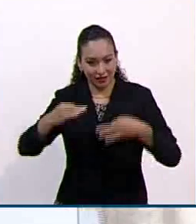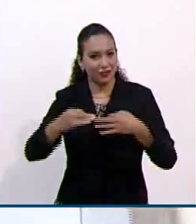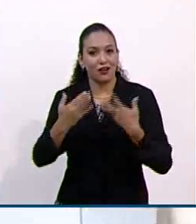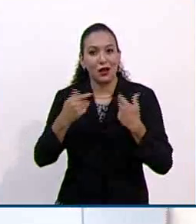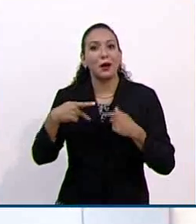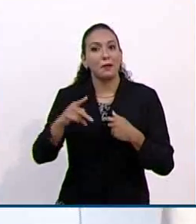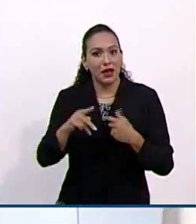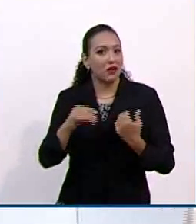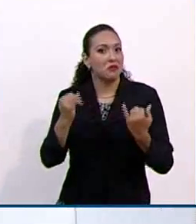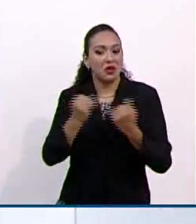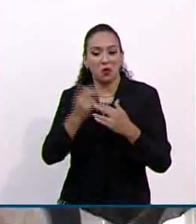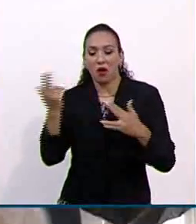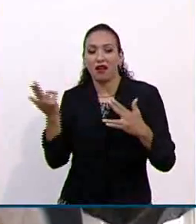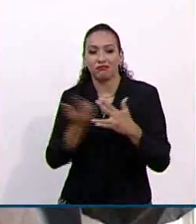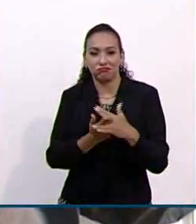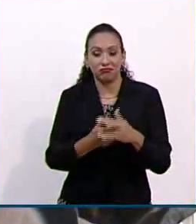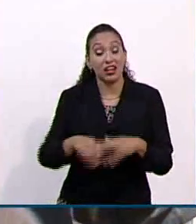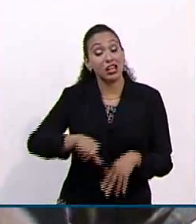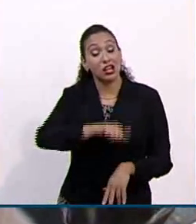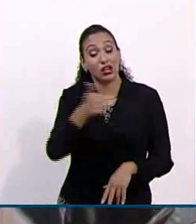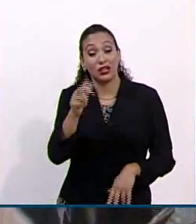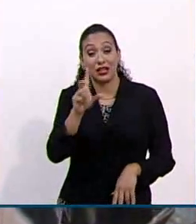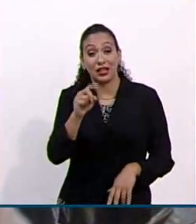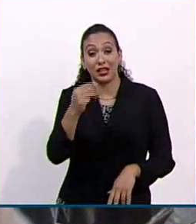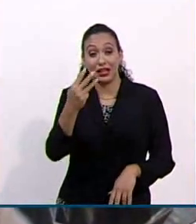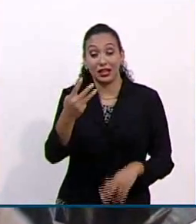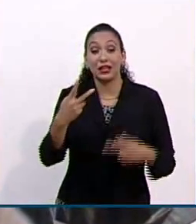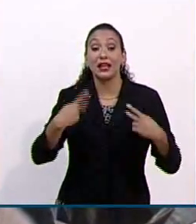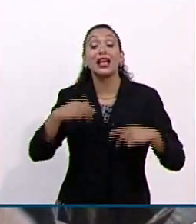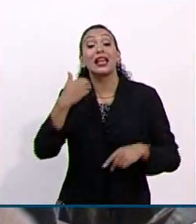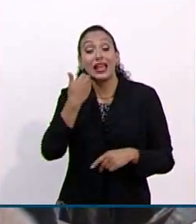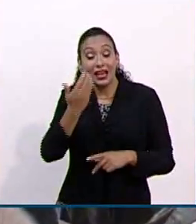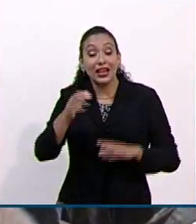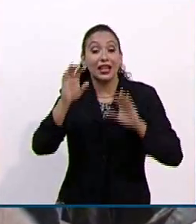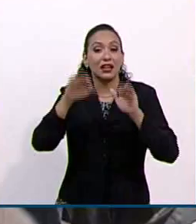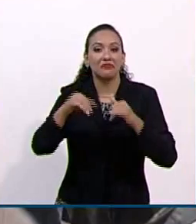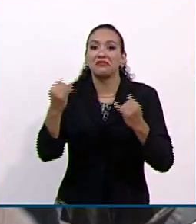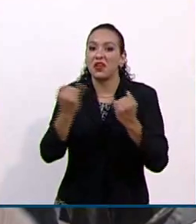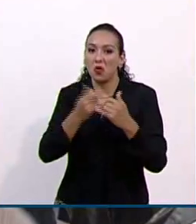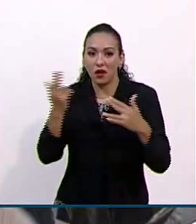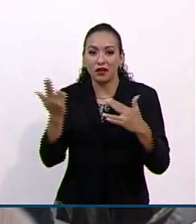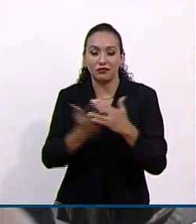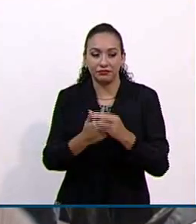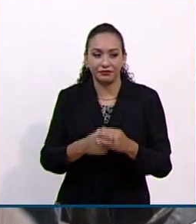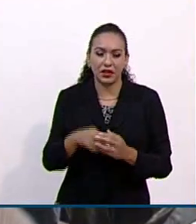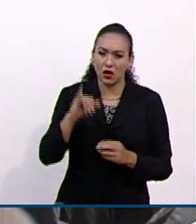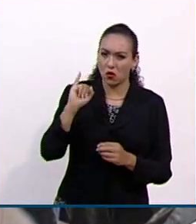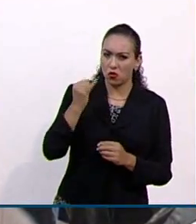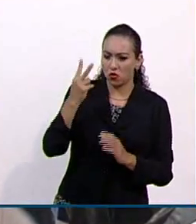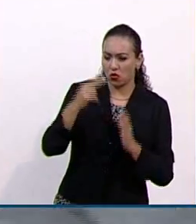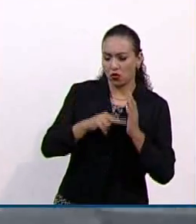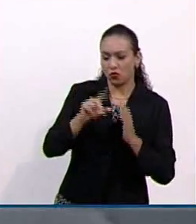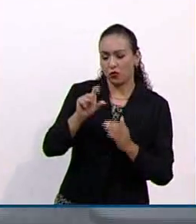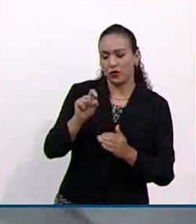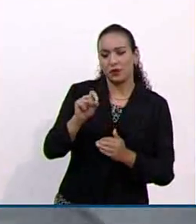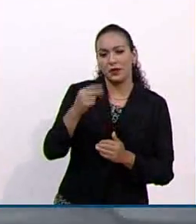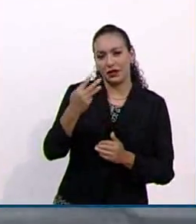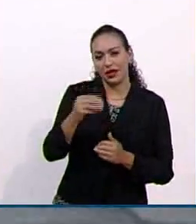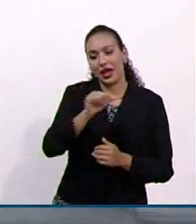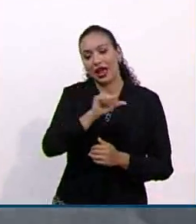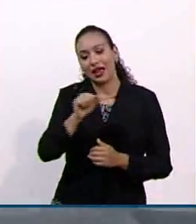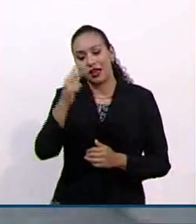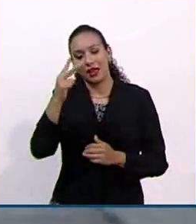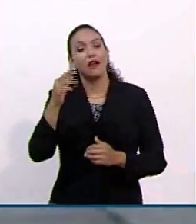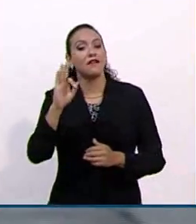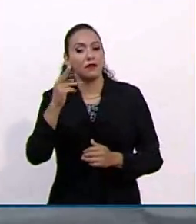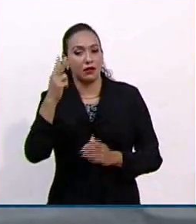como otras 33 personas con intenciones de postulación entre junio de 2023 y febrero de 2024,